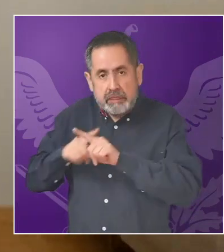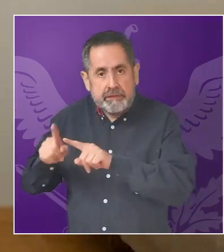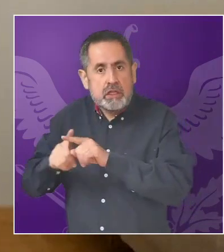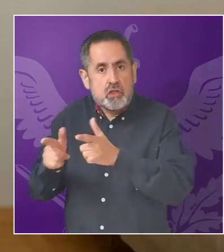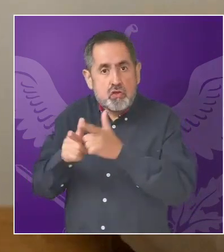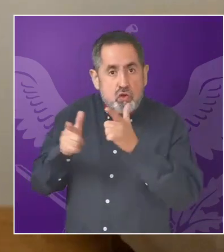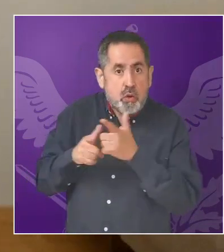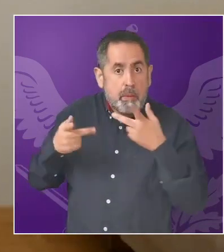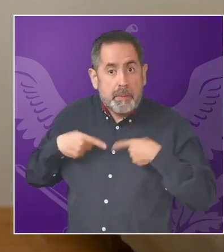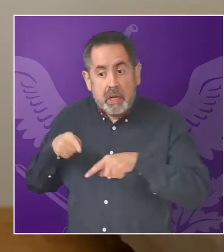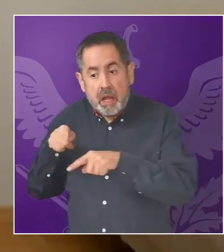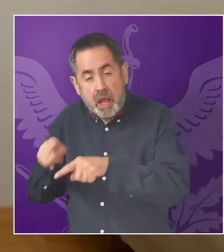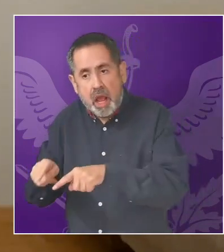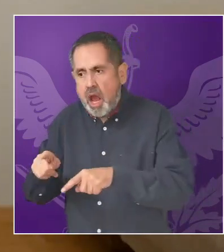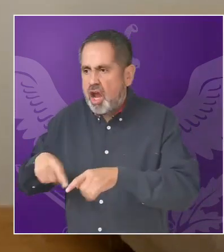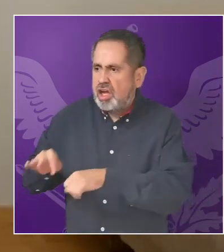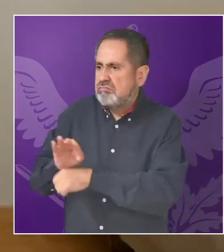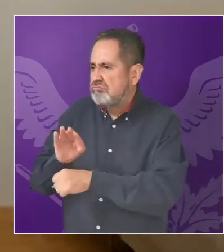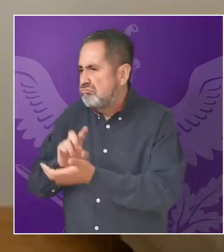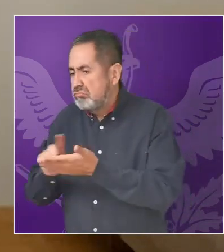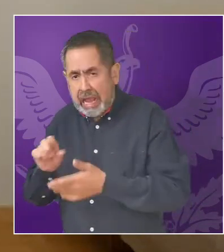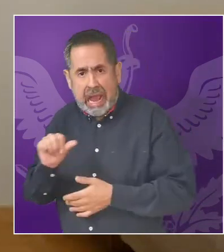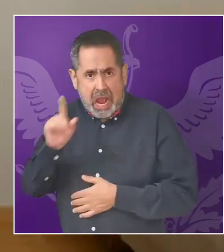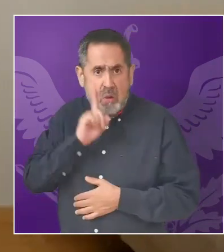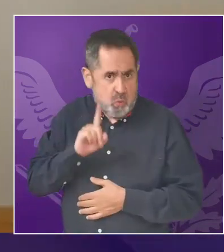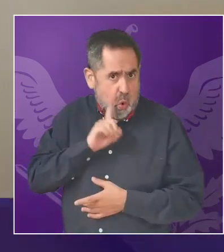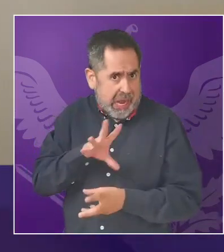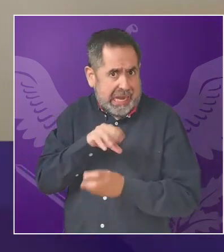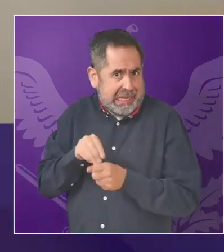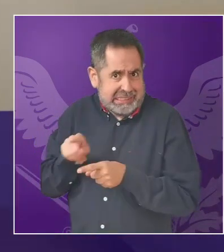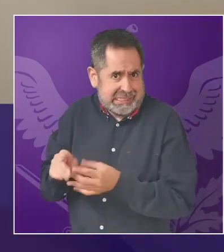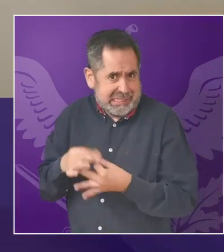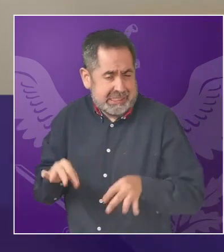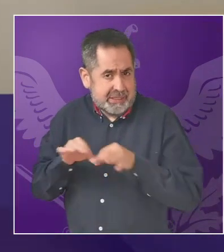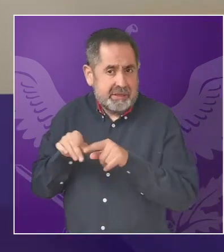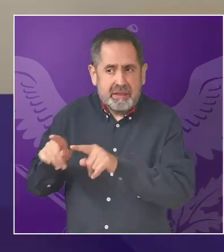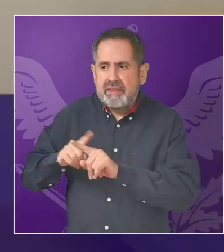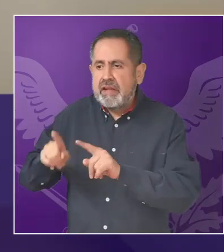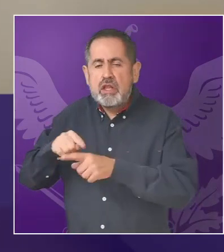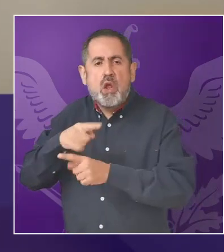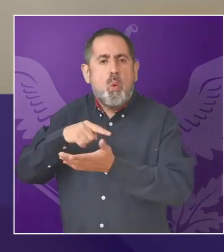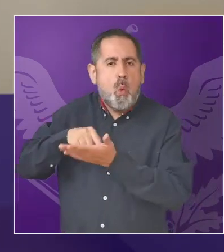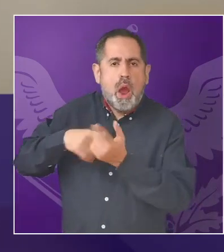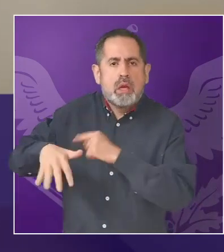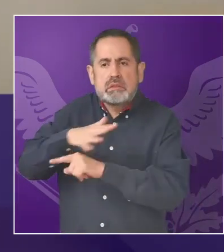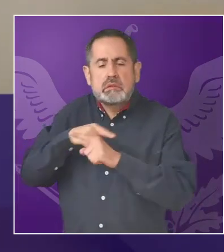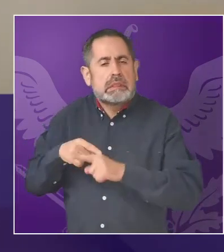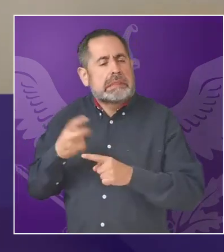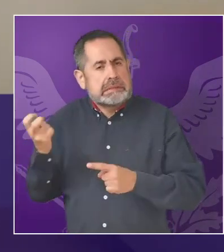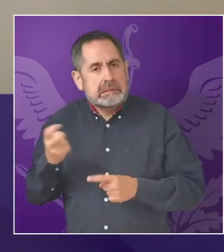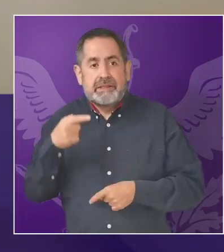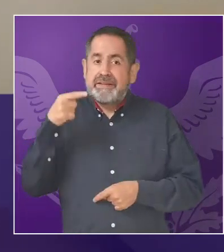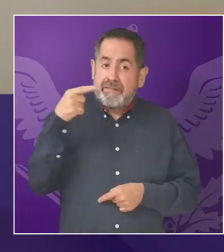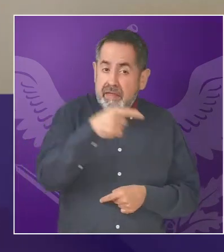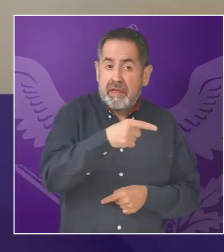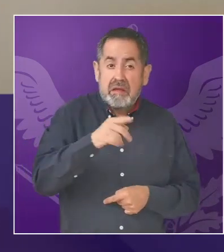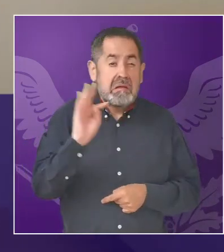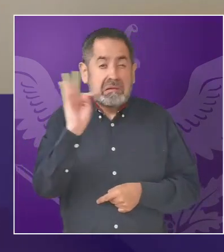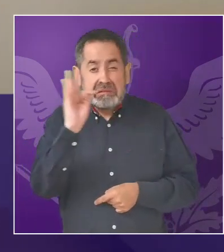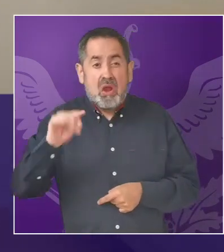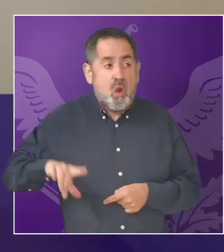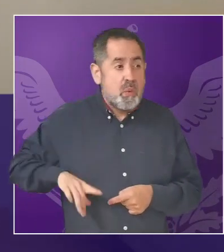necesidades específicas de diferentes grupos de personas defensoras, incluidas las mujeres, en diferentes contextos y